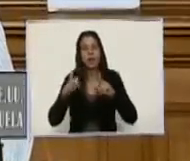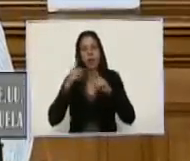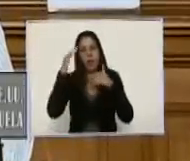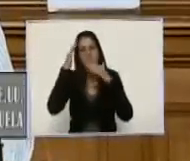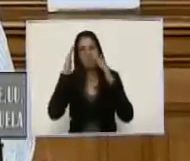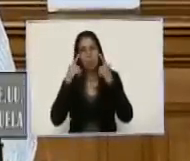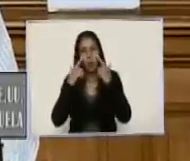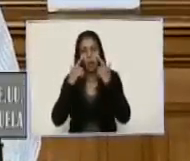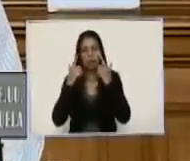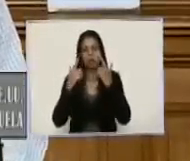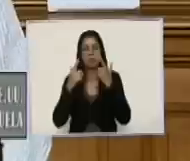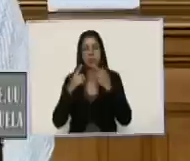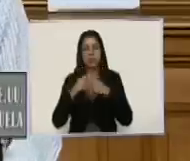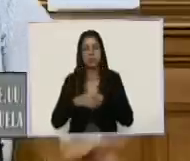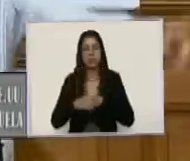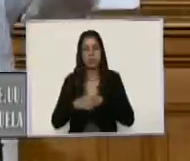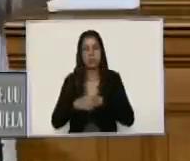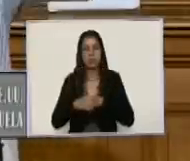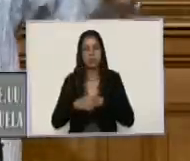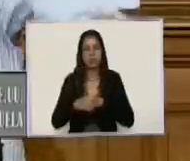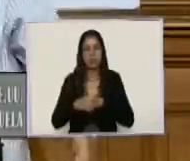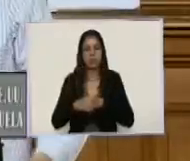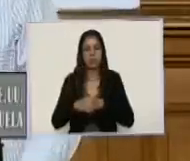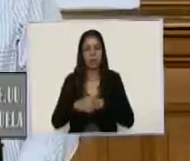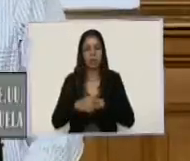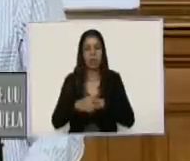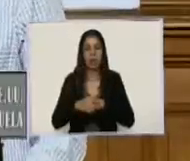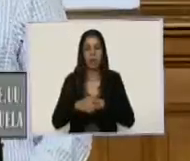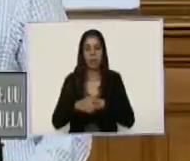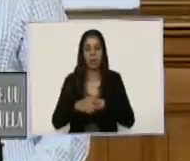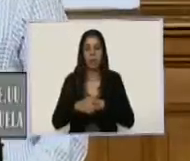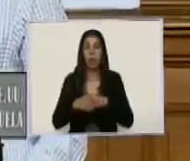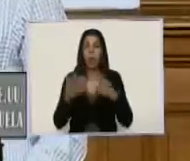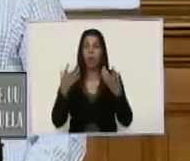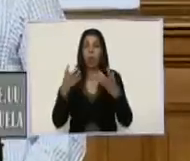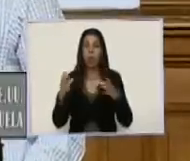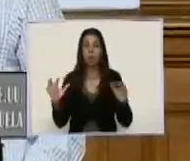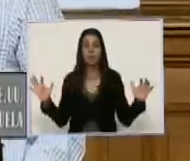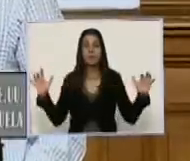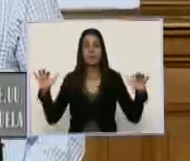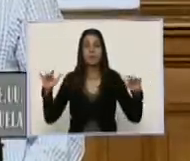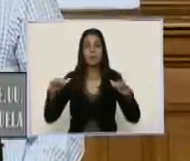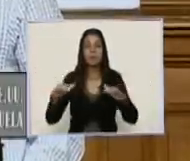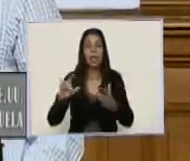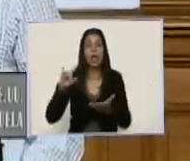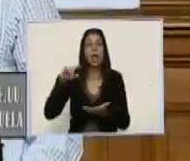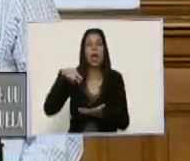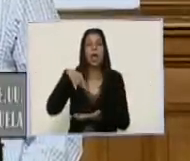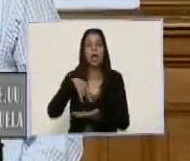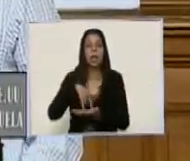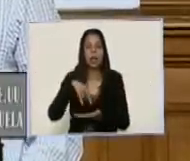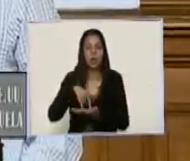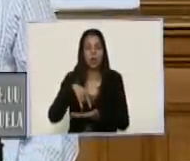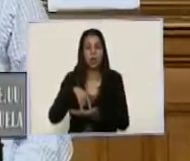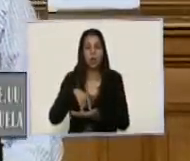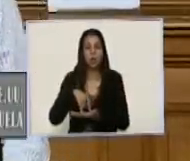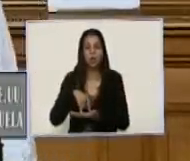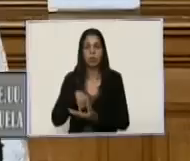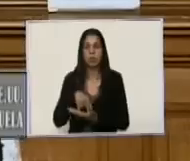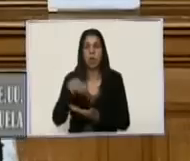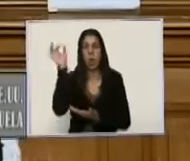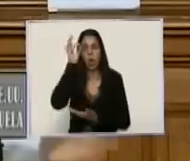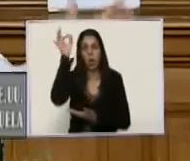una plenaria mucho mayor que de la que estamos aquí en Carabobo, allí en el Consejo